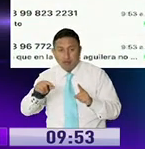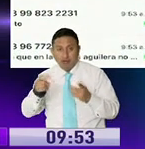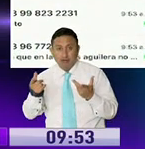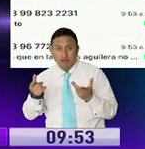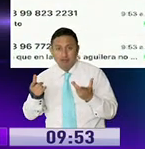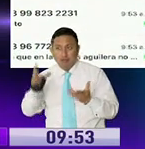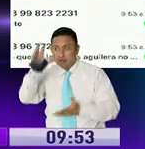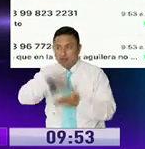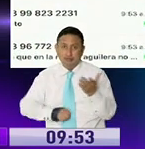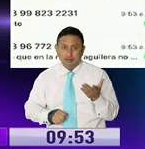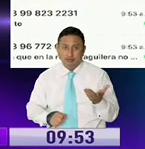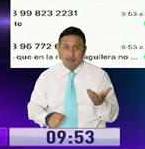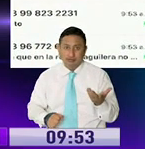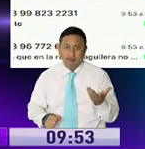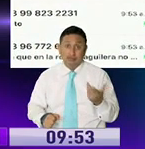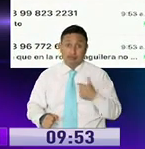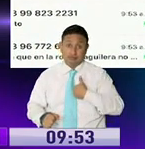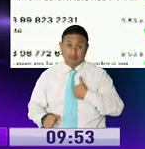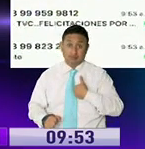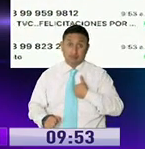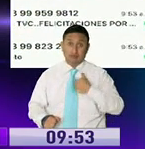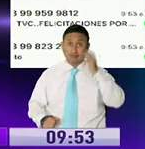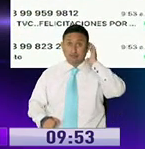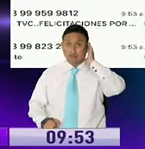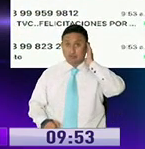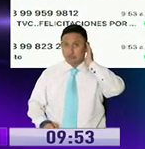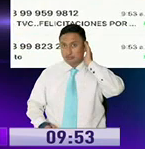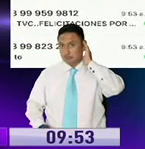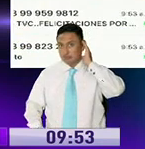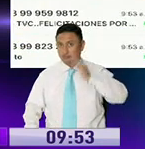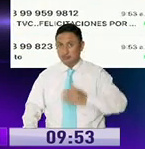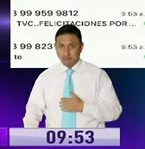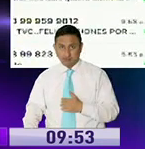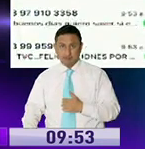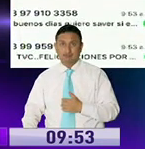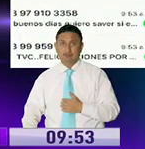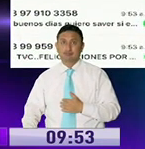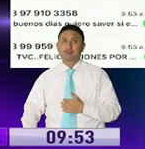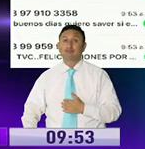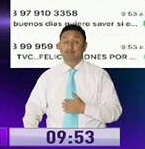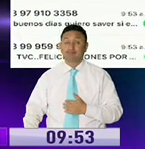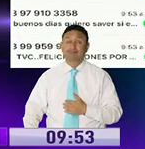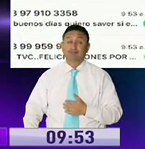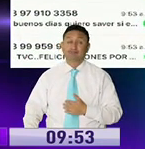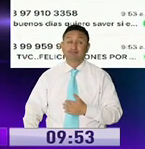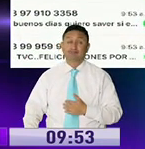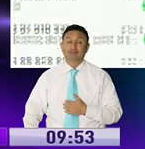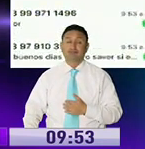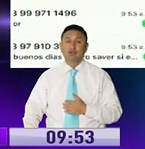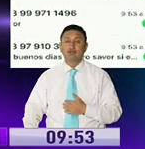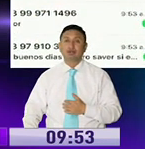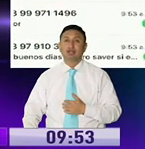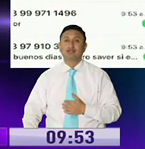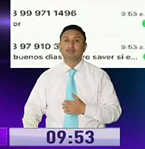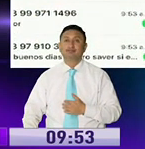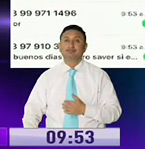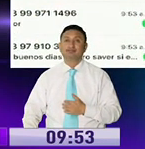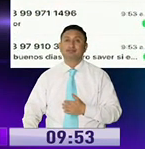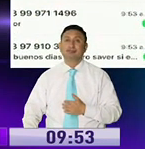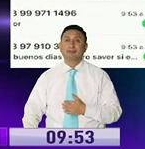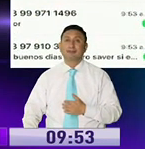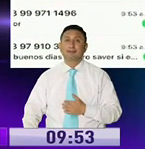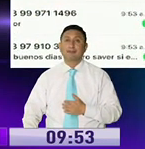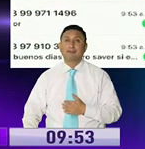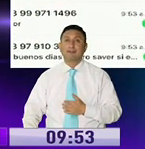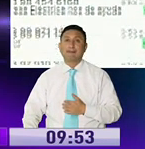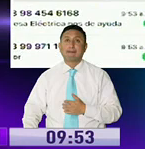que les quiten sin preguntar. A mí ya me va pasando dos veces eso. Muy bien, válido lo que tú dices. Uh-huh. Buenos días, por favor.